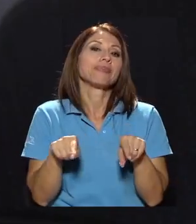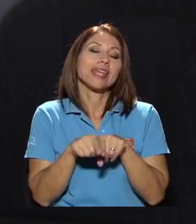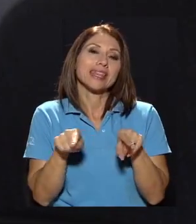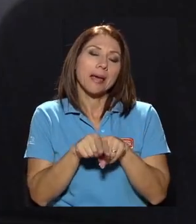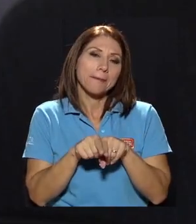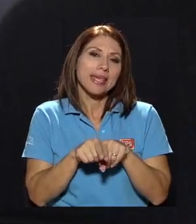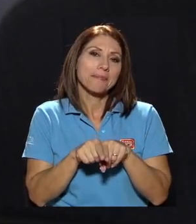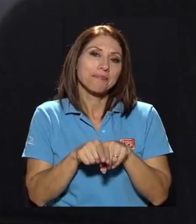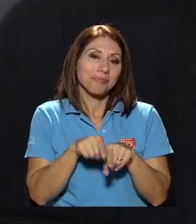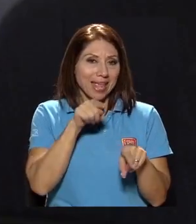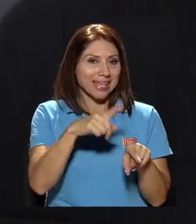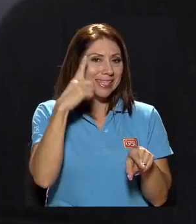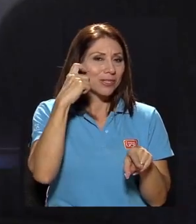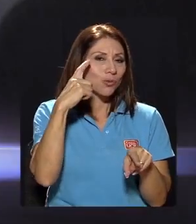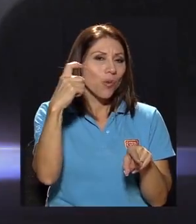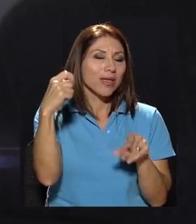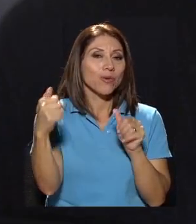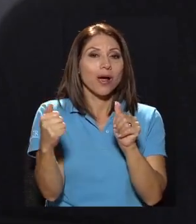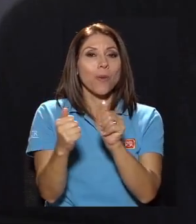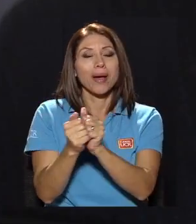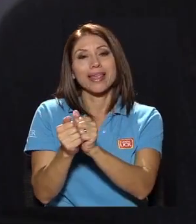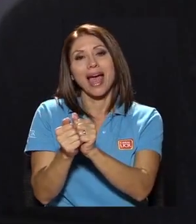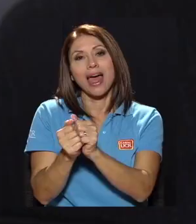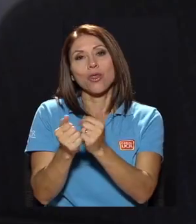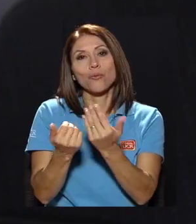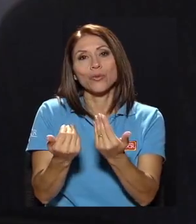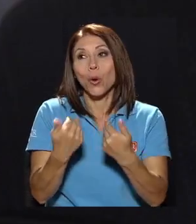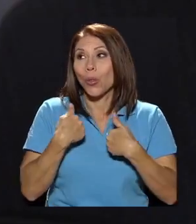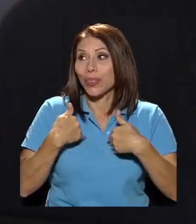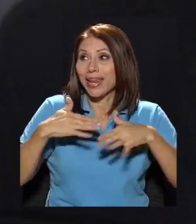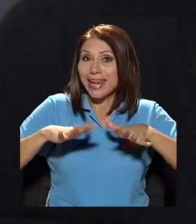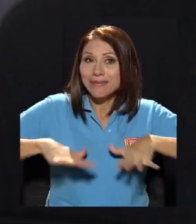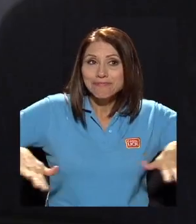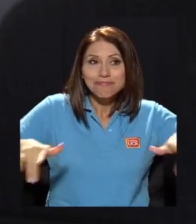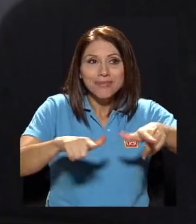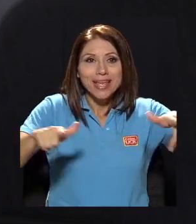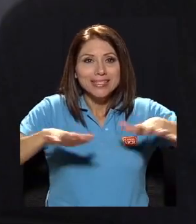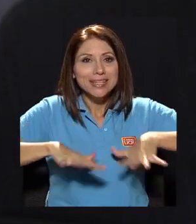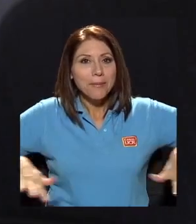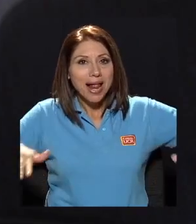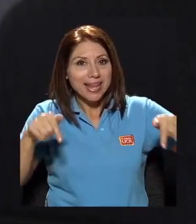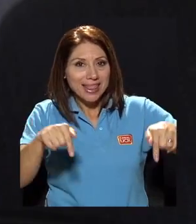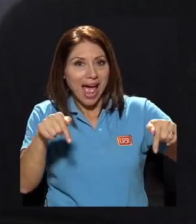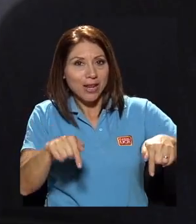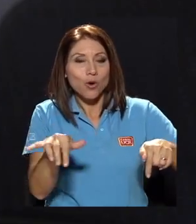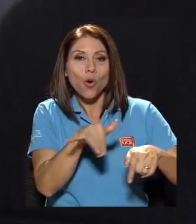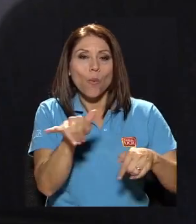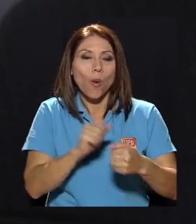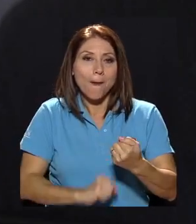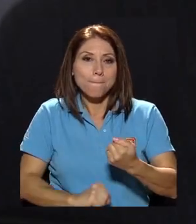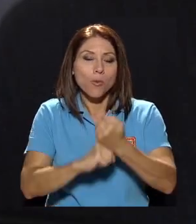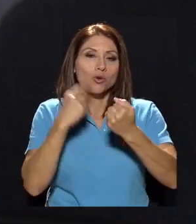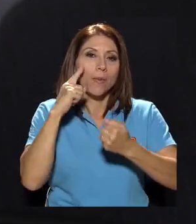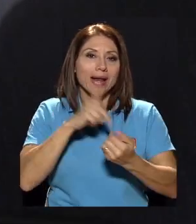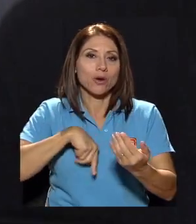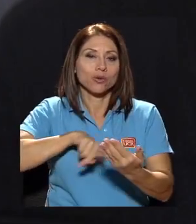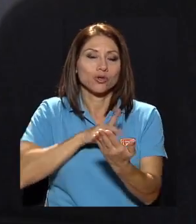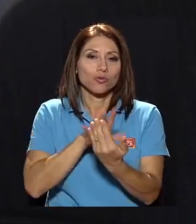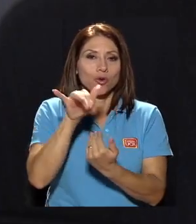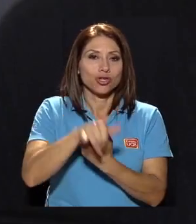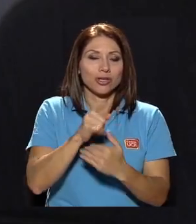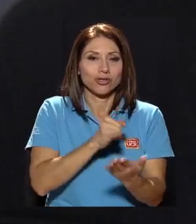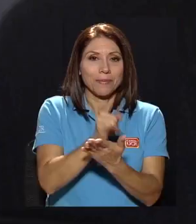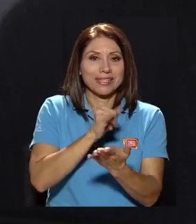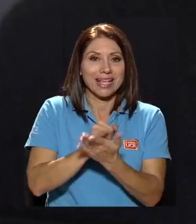ese estaba acompañado con tener este planetario como apoyo a nuestros proyectos de investigaciones.